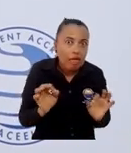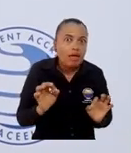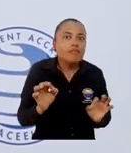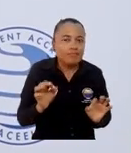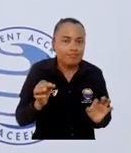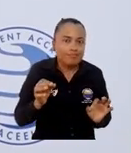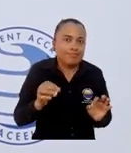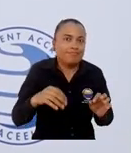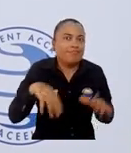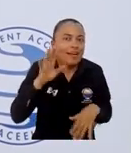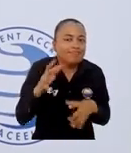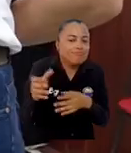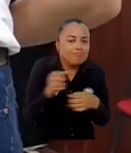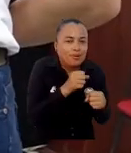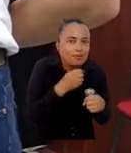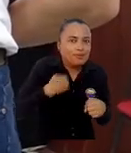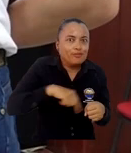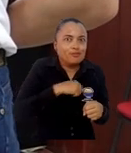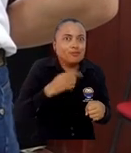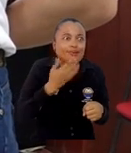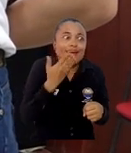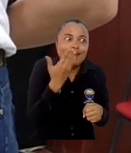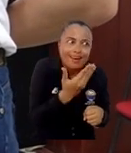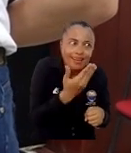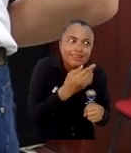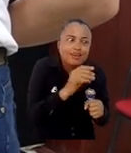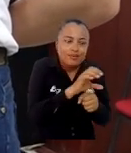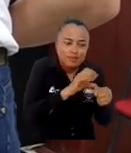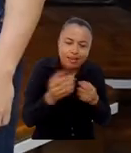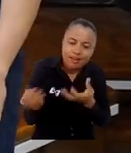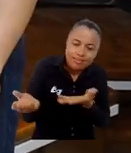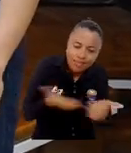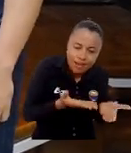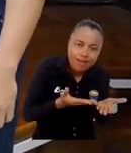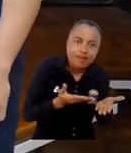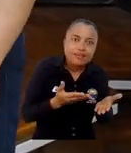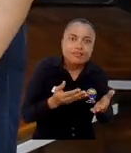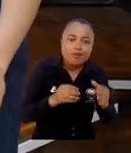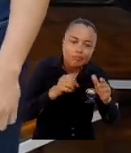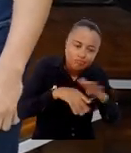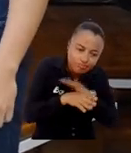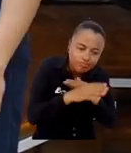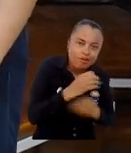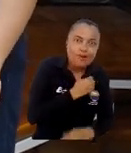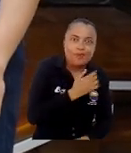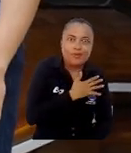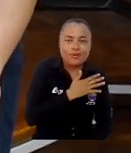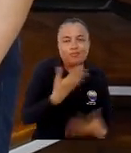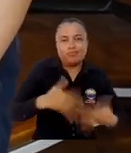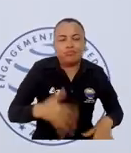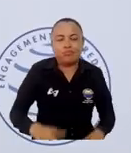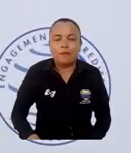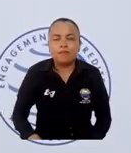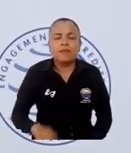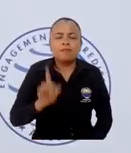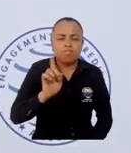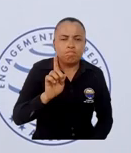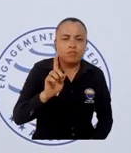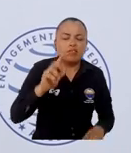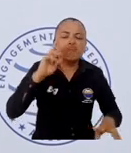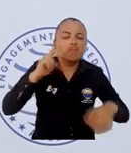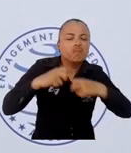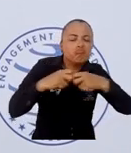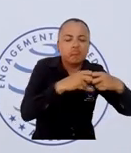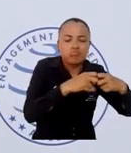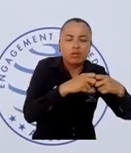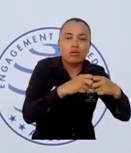nacimiento, por adopción, sobre todo los de adopción, tenemos que ser más agradecidos con la tierra que nos adopta y nos da oportunidades. Para nosotros tratar de hacer